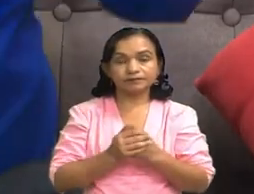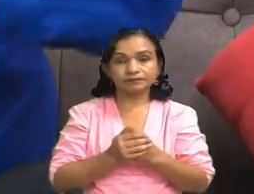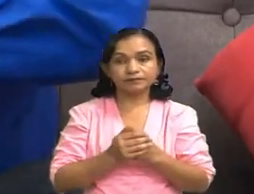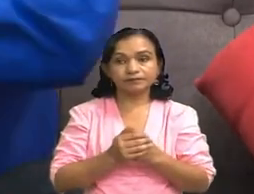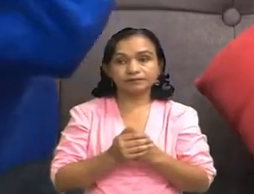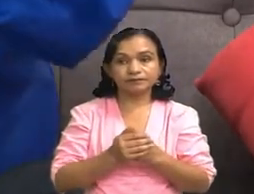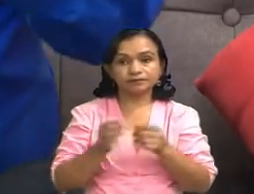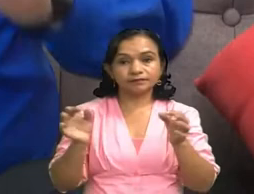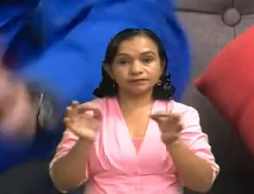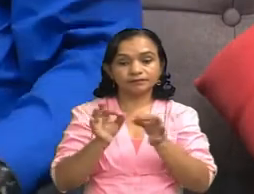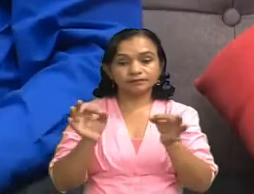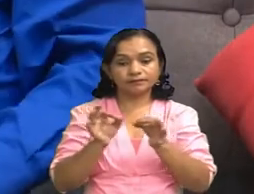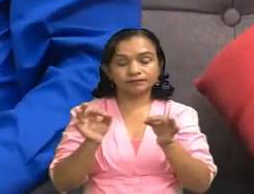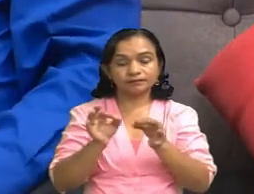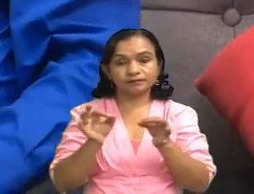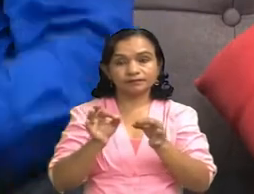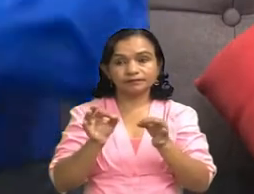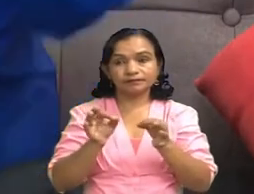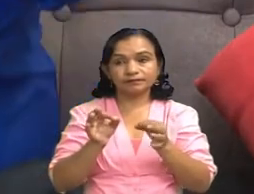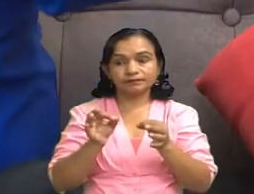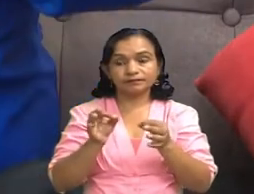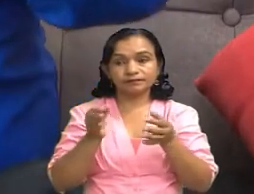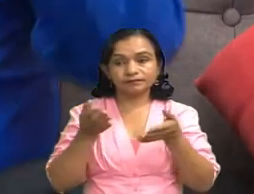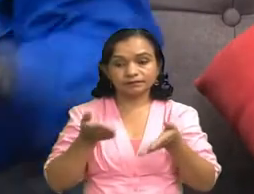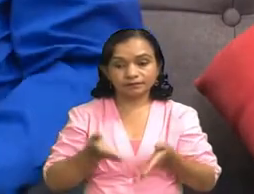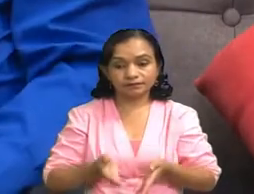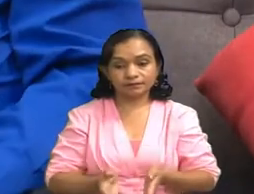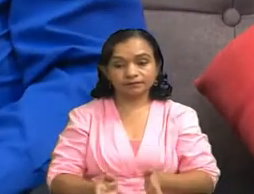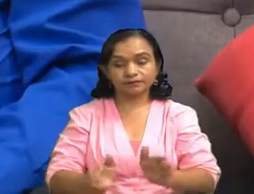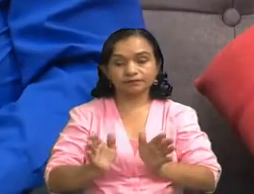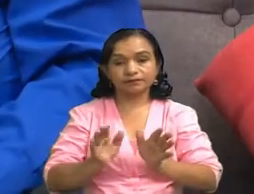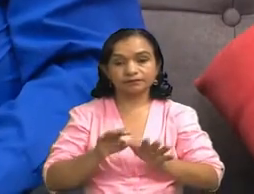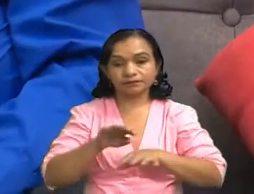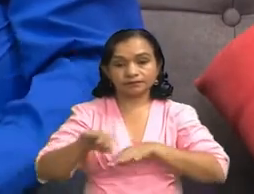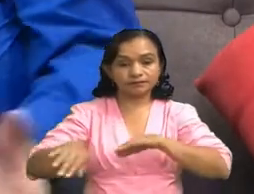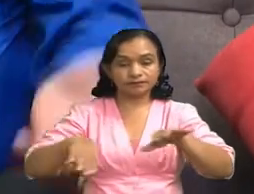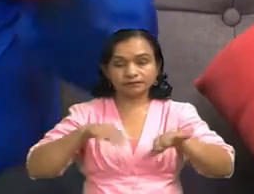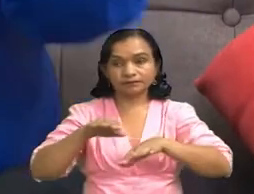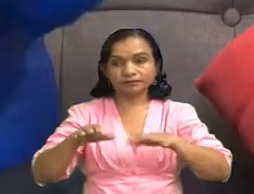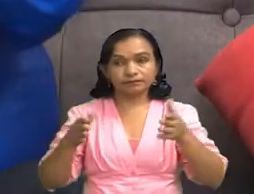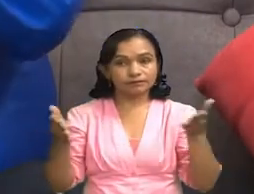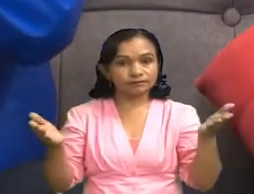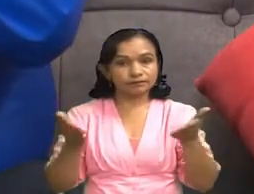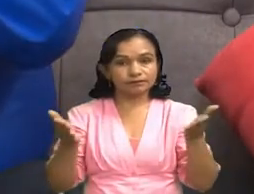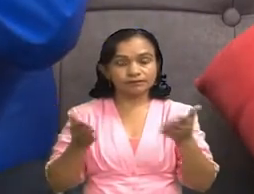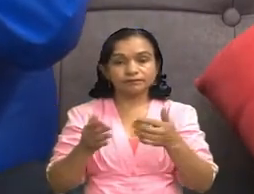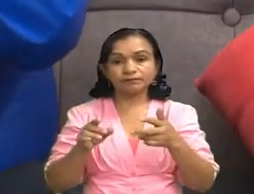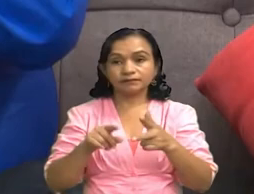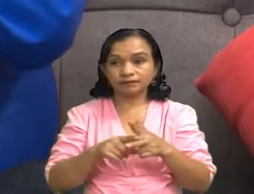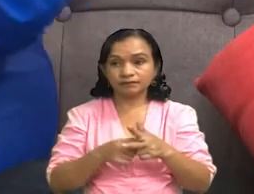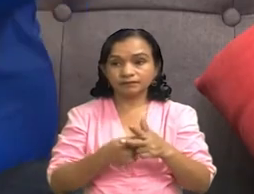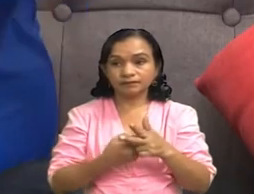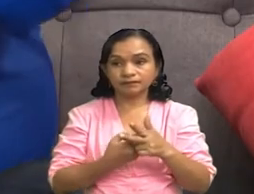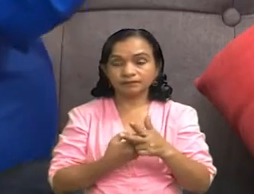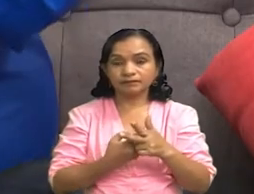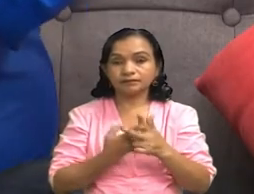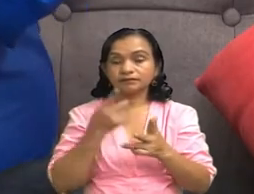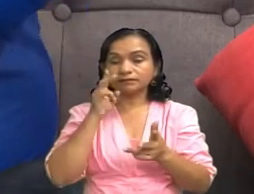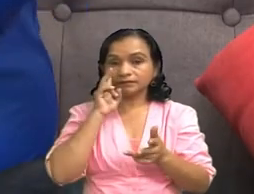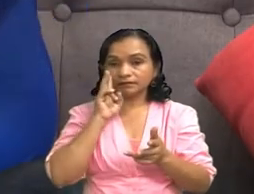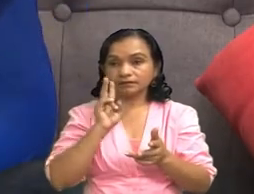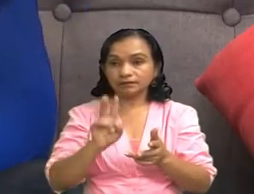No se va a ir naciendo una vaca, no se va a ir nadando. Ok. Y nos comenzamos a dar